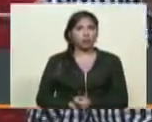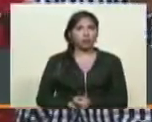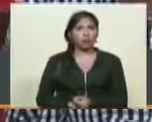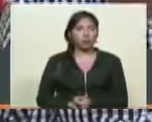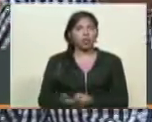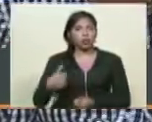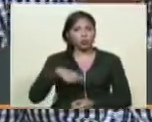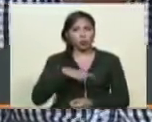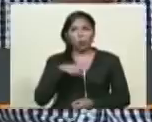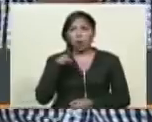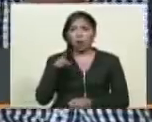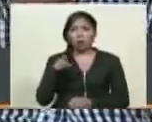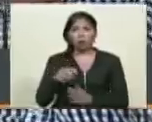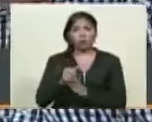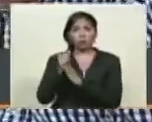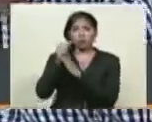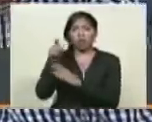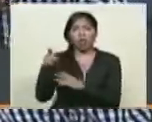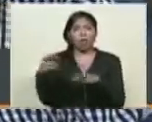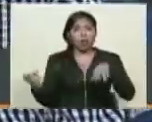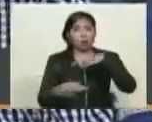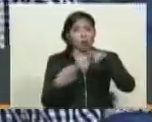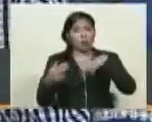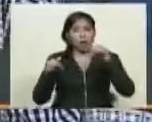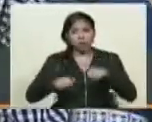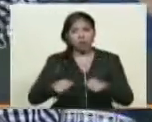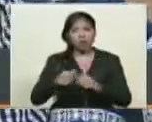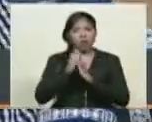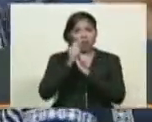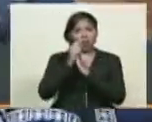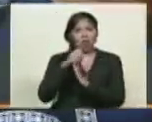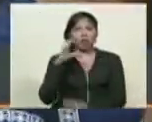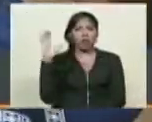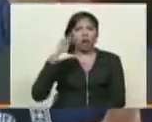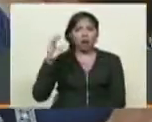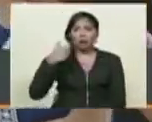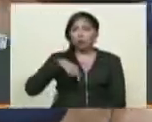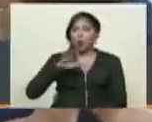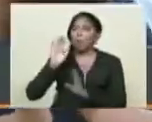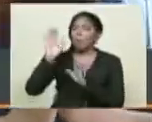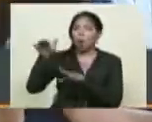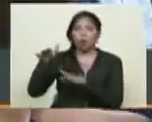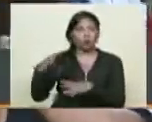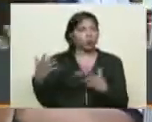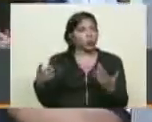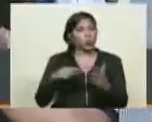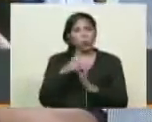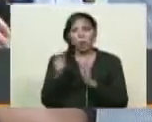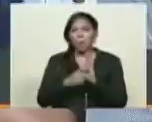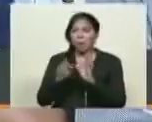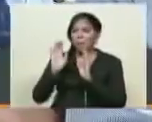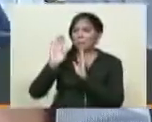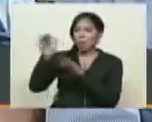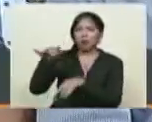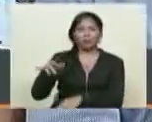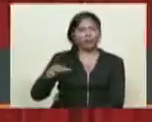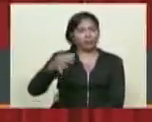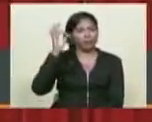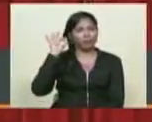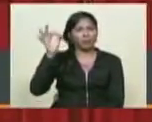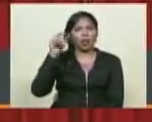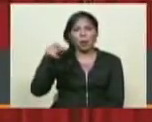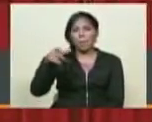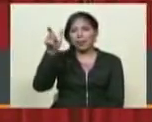nosotros decimos la candidata de la revolución en Caracas. Y la apoyamos y la respaldamos. Tremenda camarada es Erika